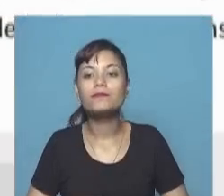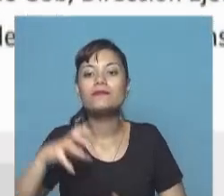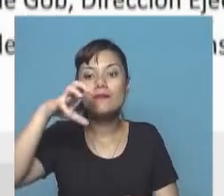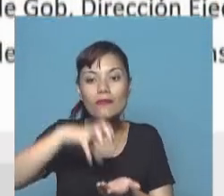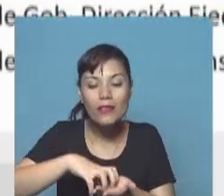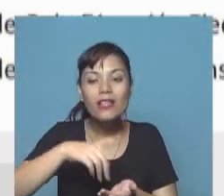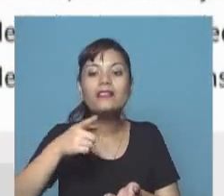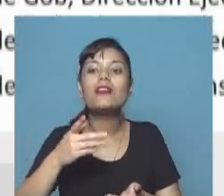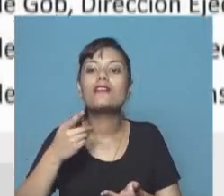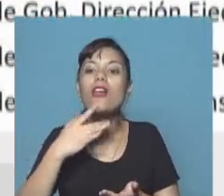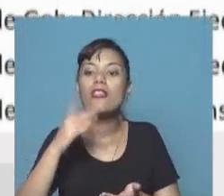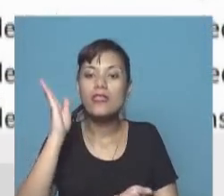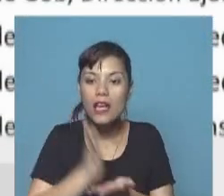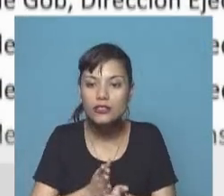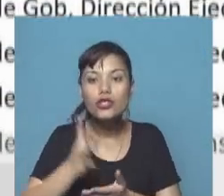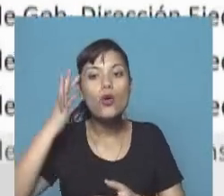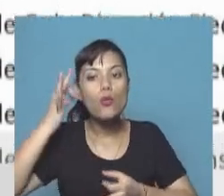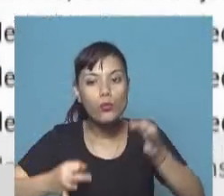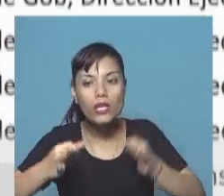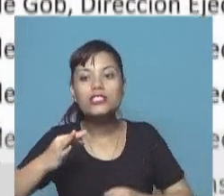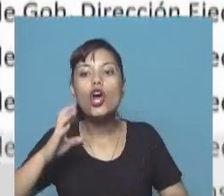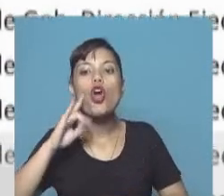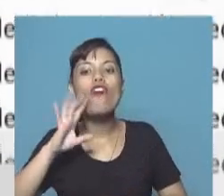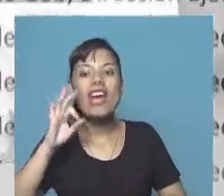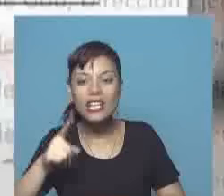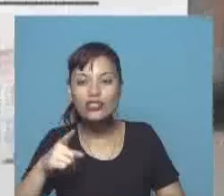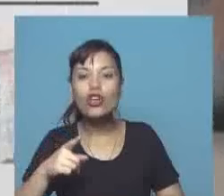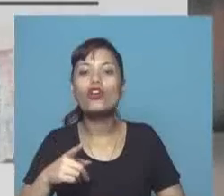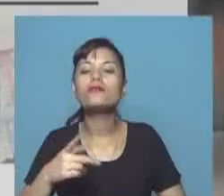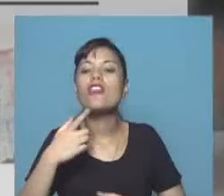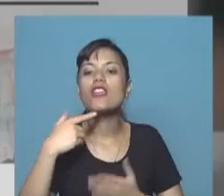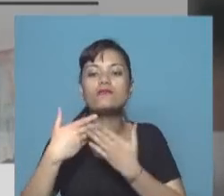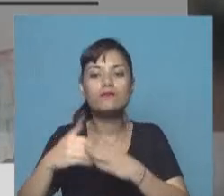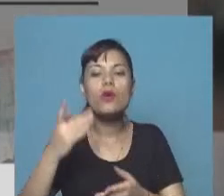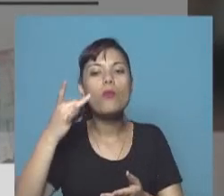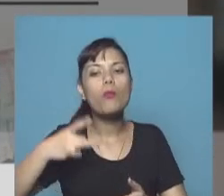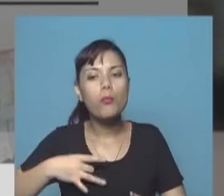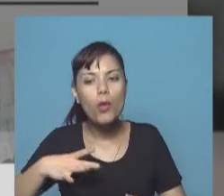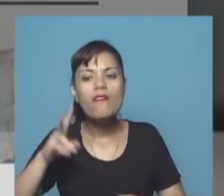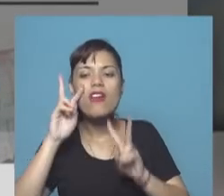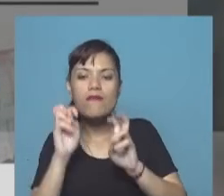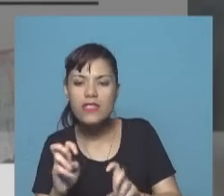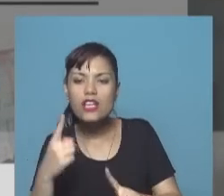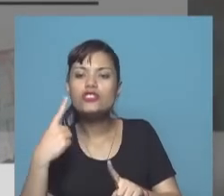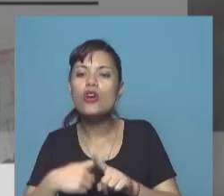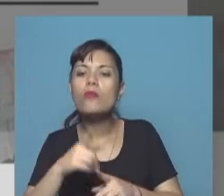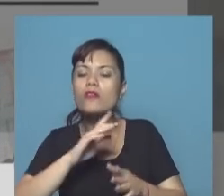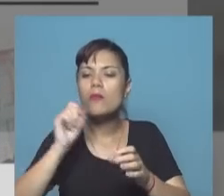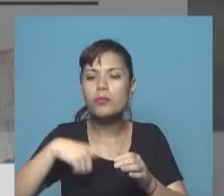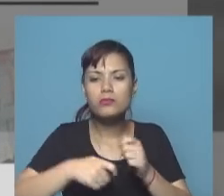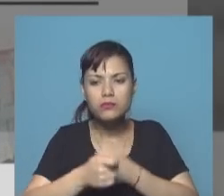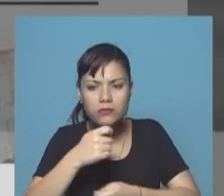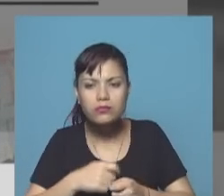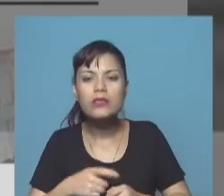del Crimen revocó una decisión del juez de instrucción Roberto Ponce que había negado medidas de prueba en la investigación por maniobras